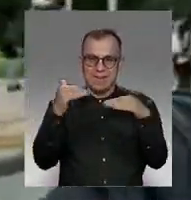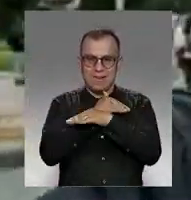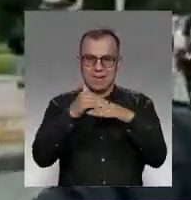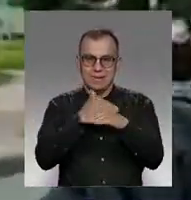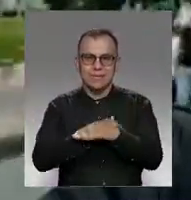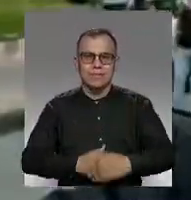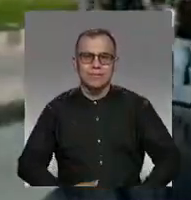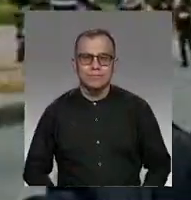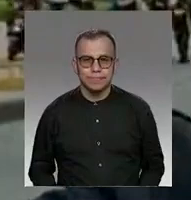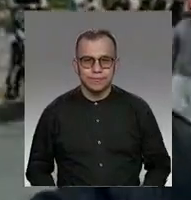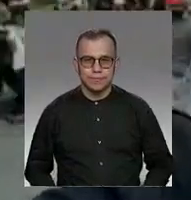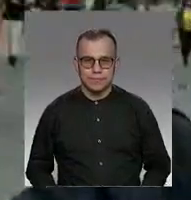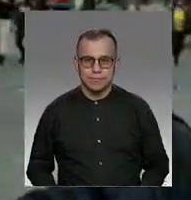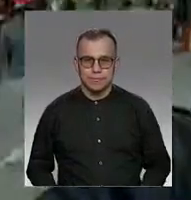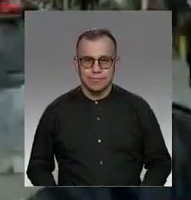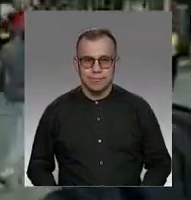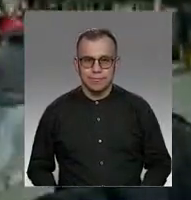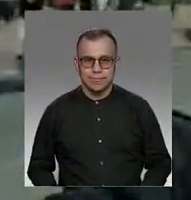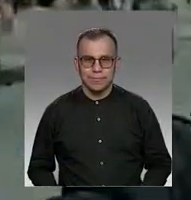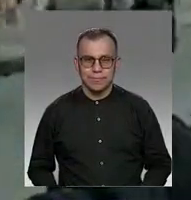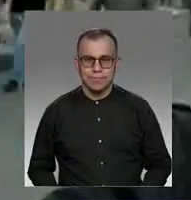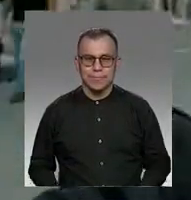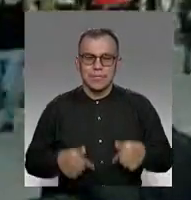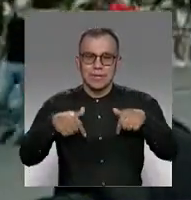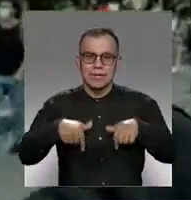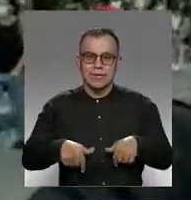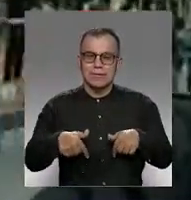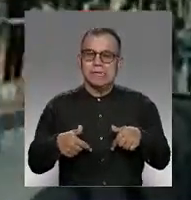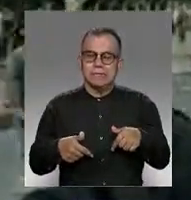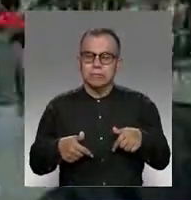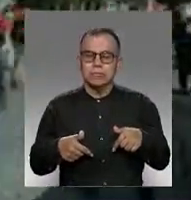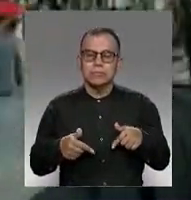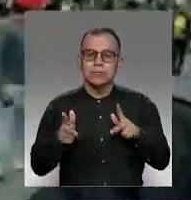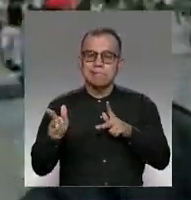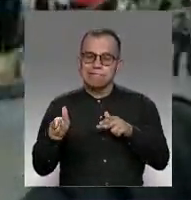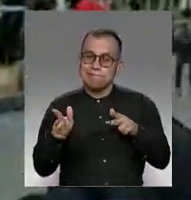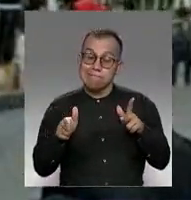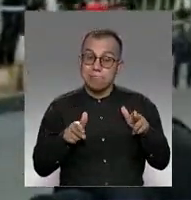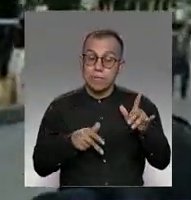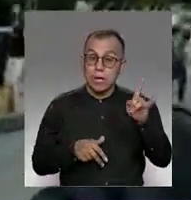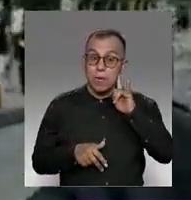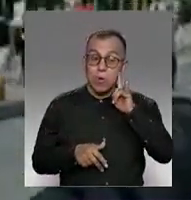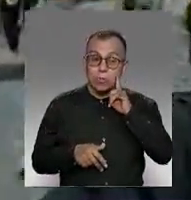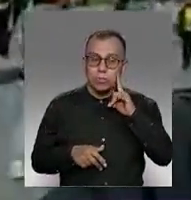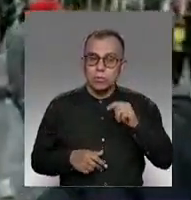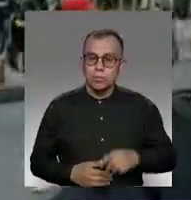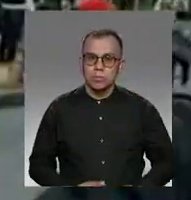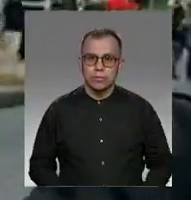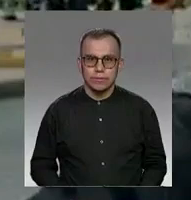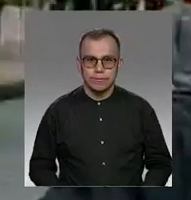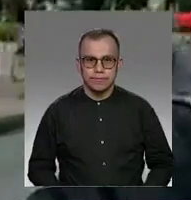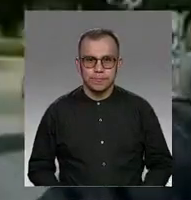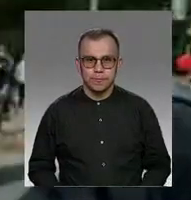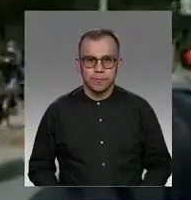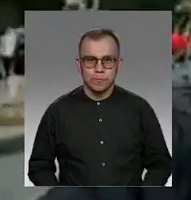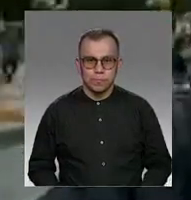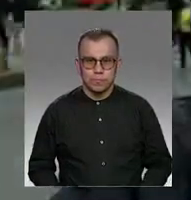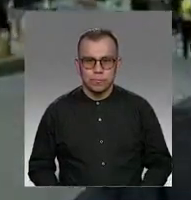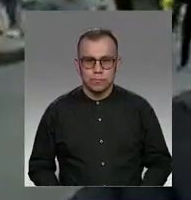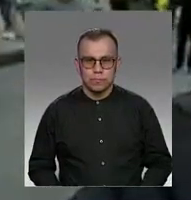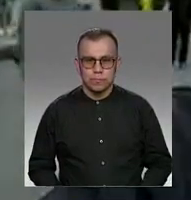Elena. Desde esta mañana se dieron estudiantes, profesores, líderes sociales,